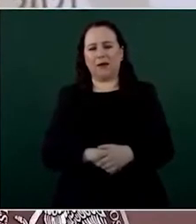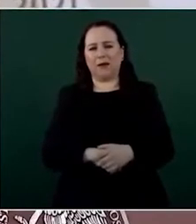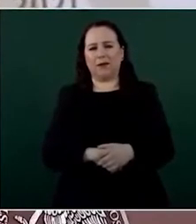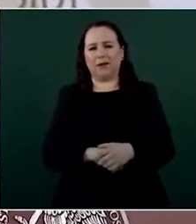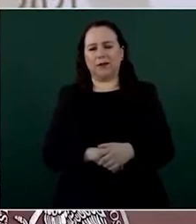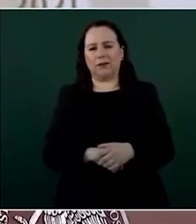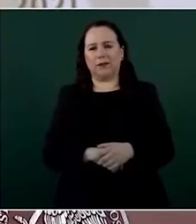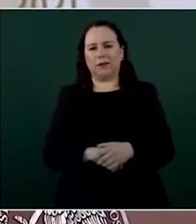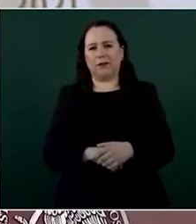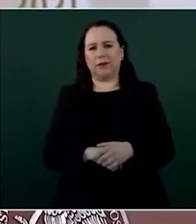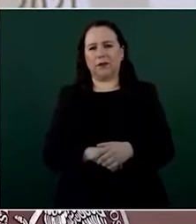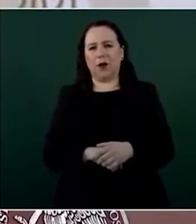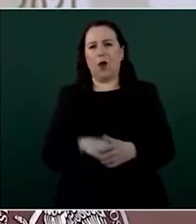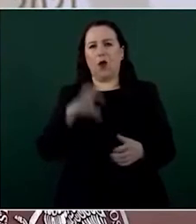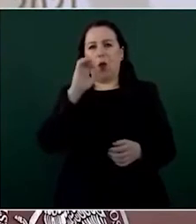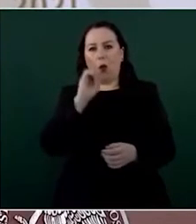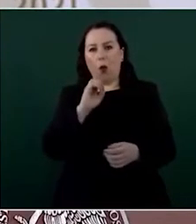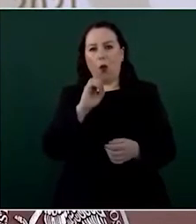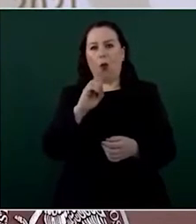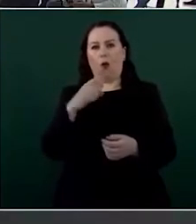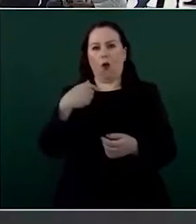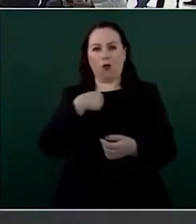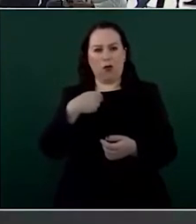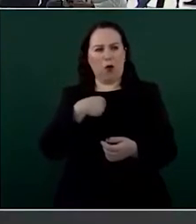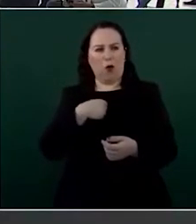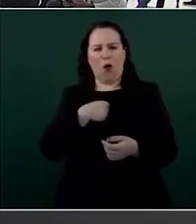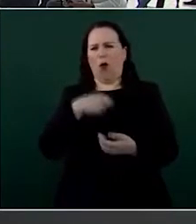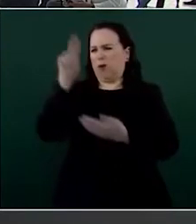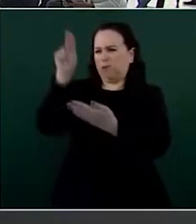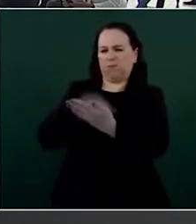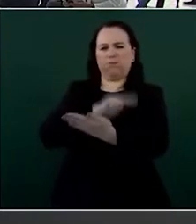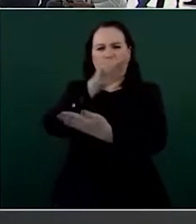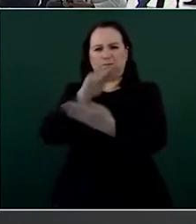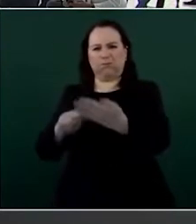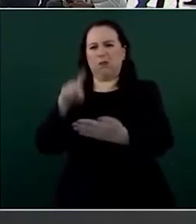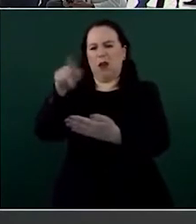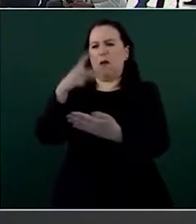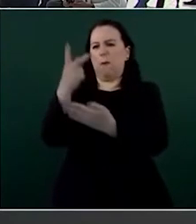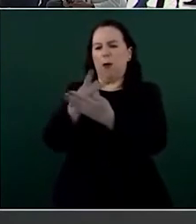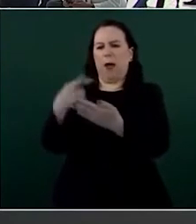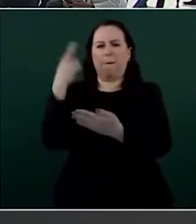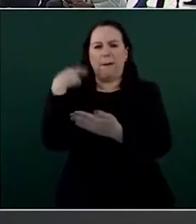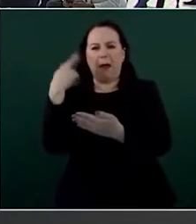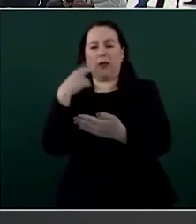No se cancelan programas de radio, de televisión,